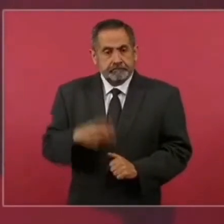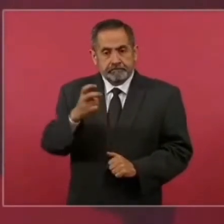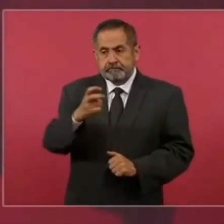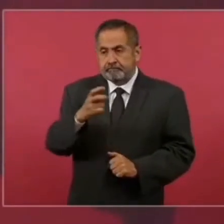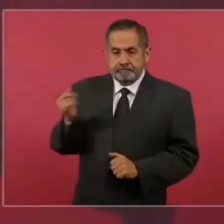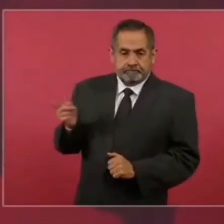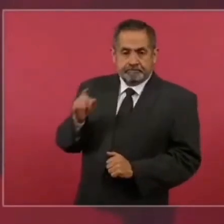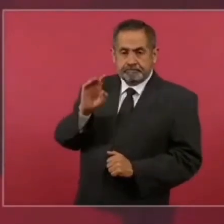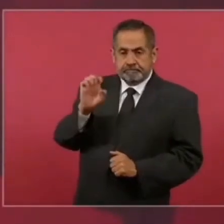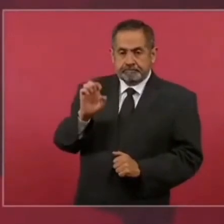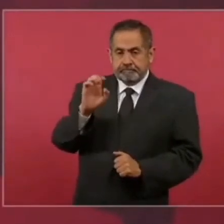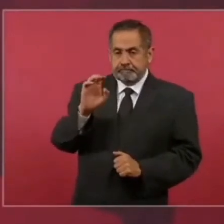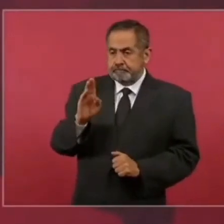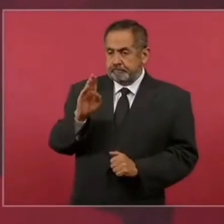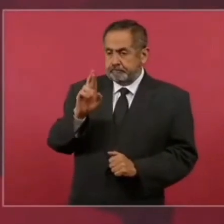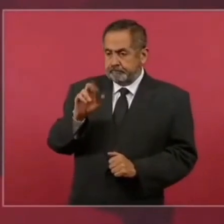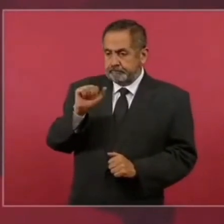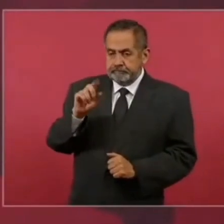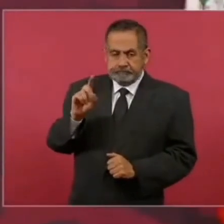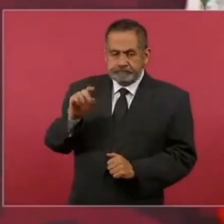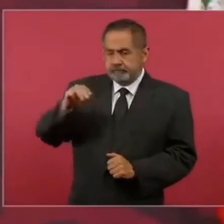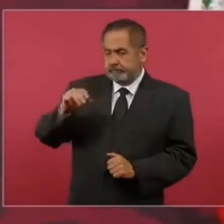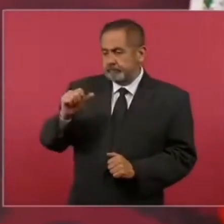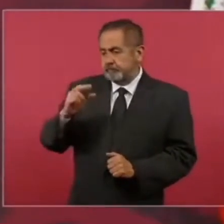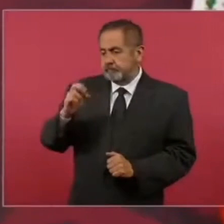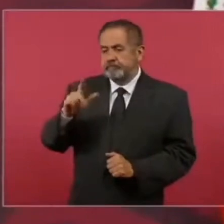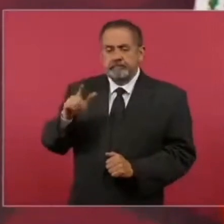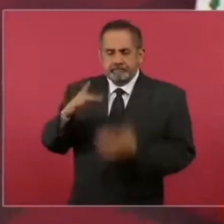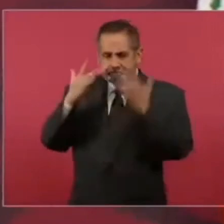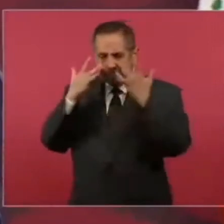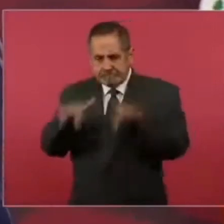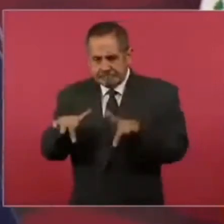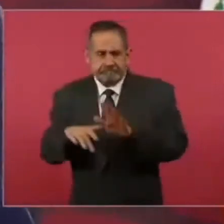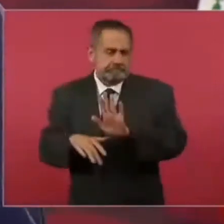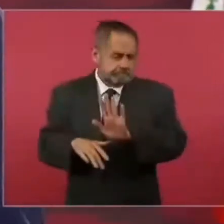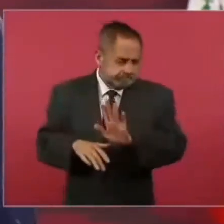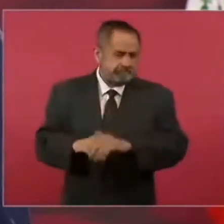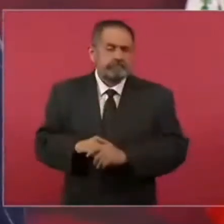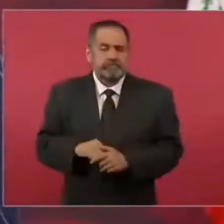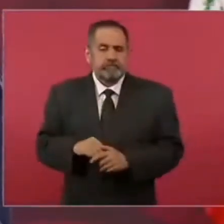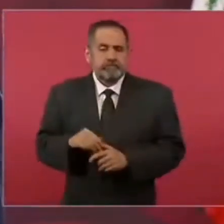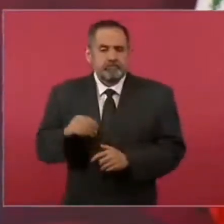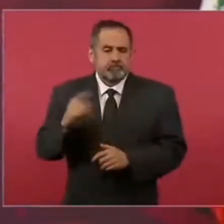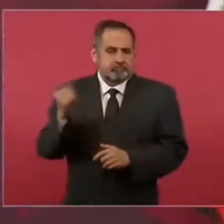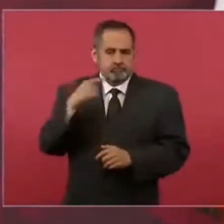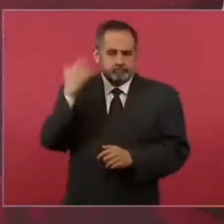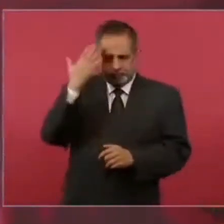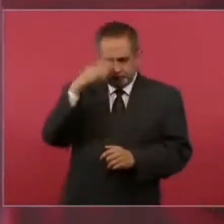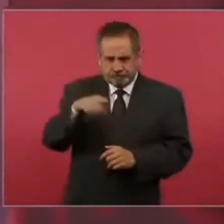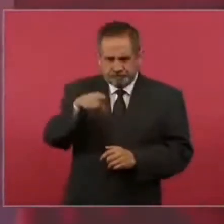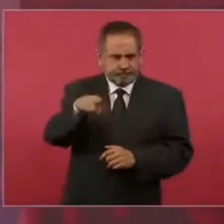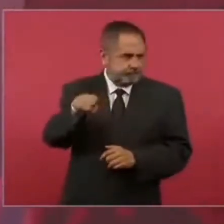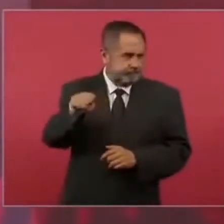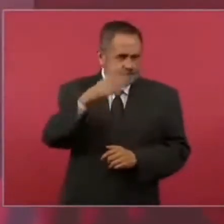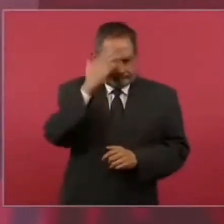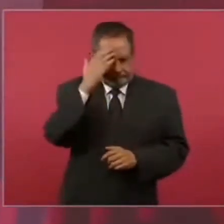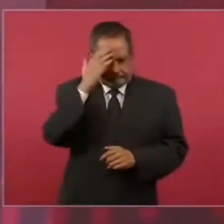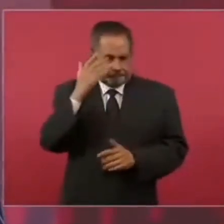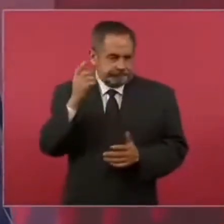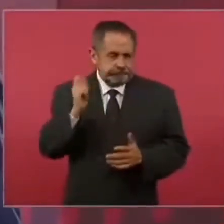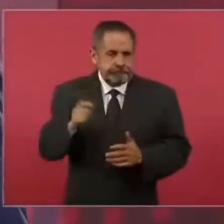renuncia de Marcelo Ebrard, porque como es de dominio